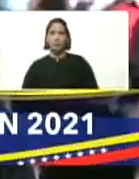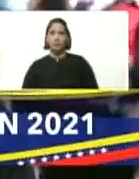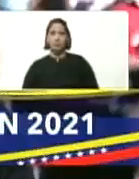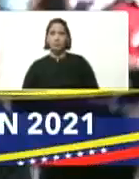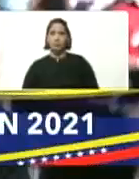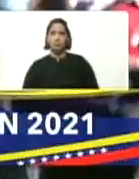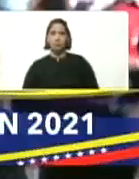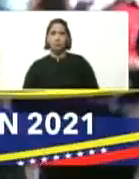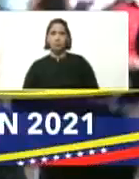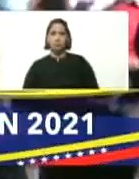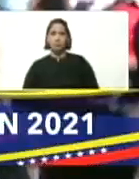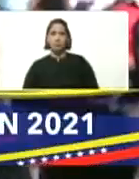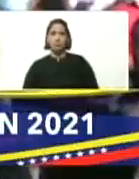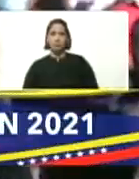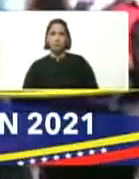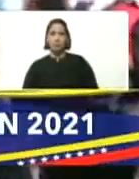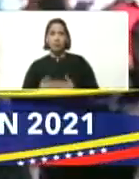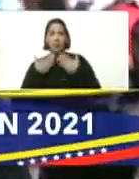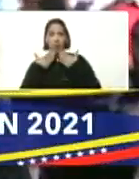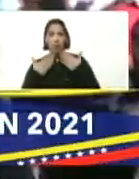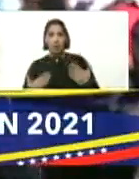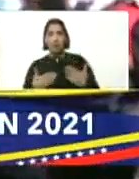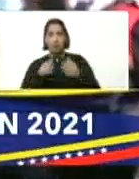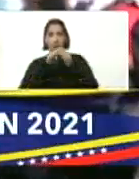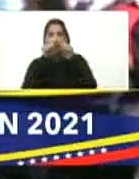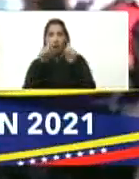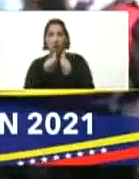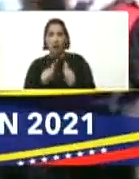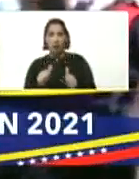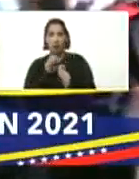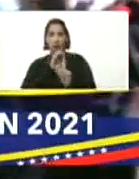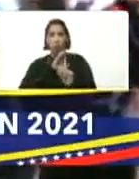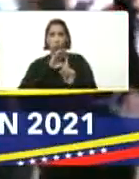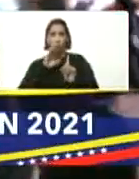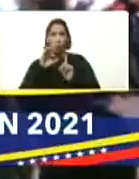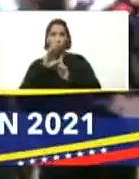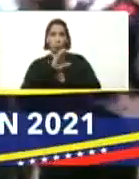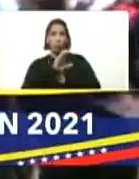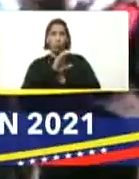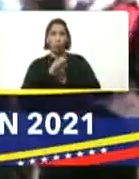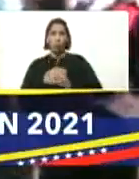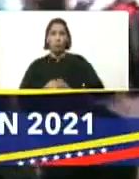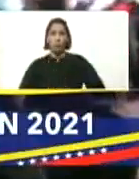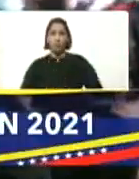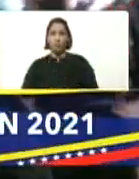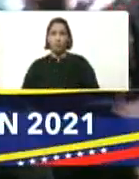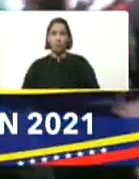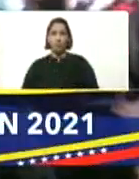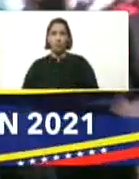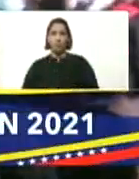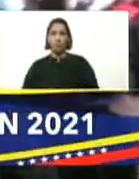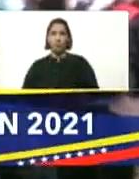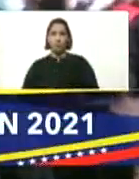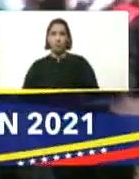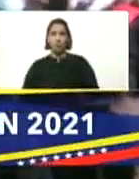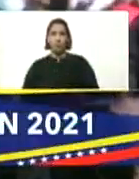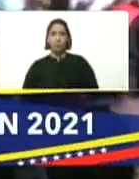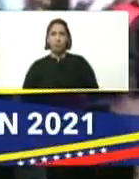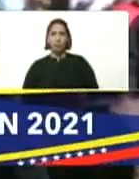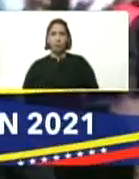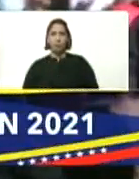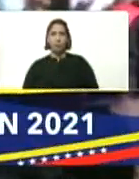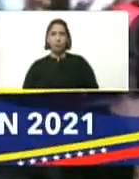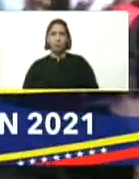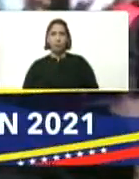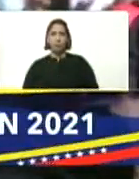la culture. Gracias al arte y a la cultura. Et à l'ouverture vers ceux